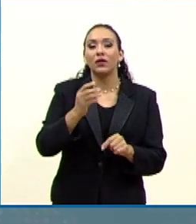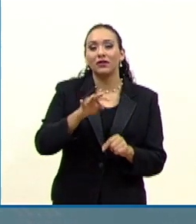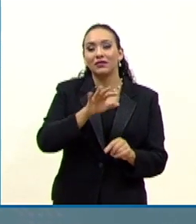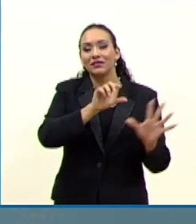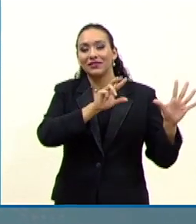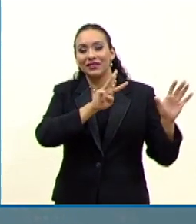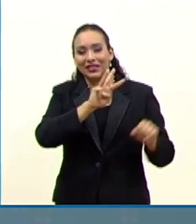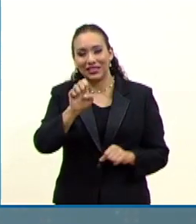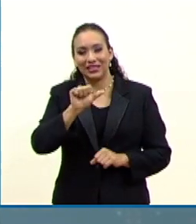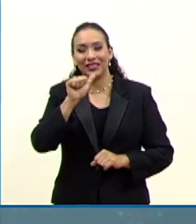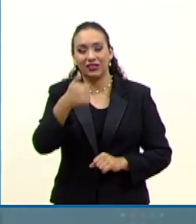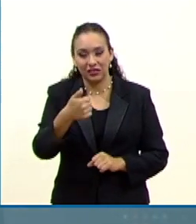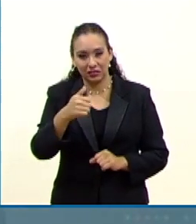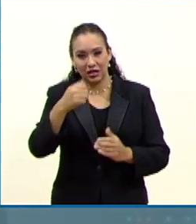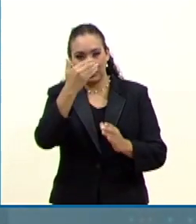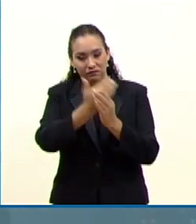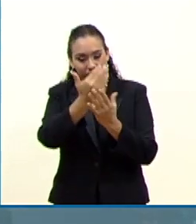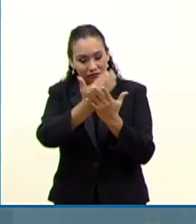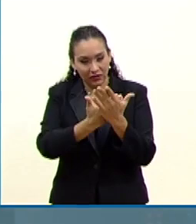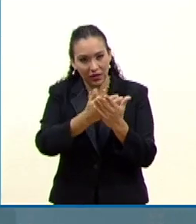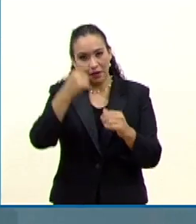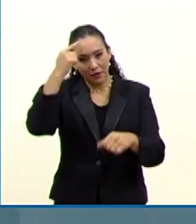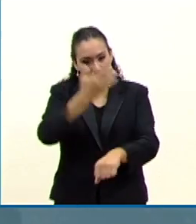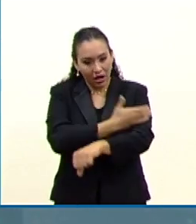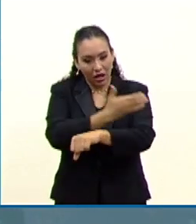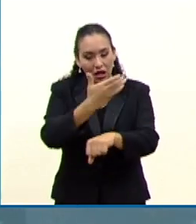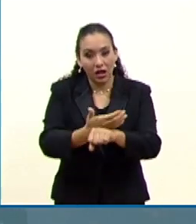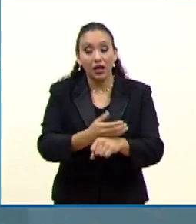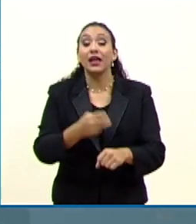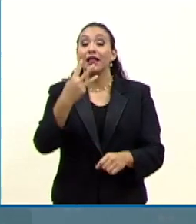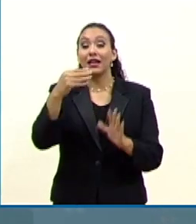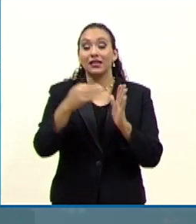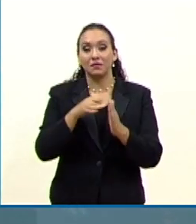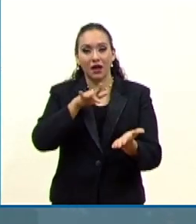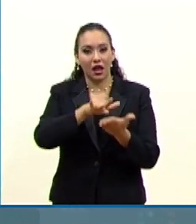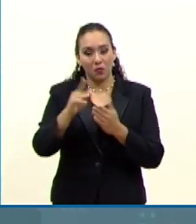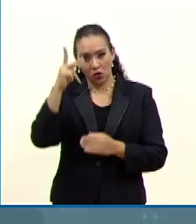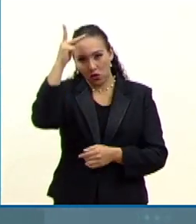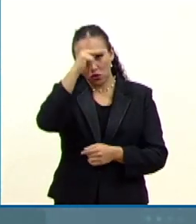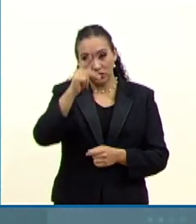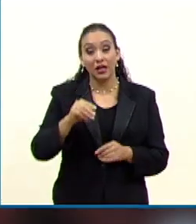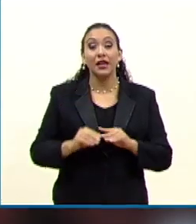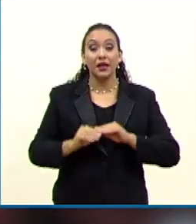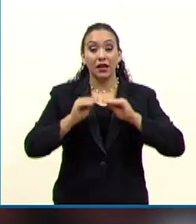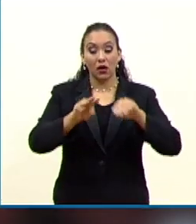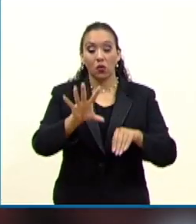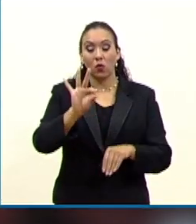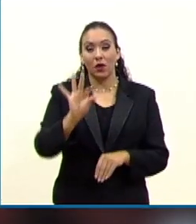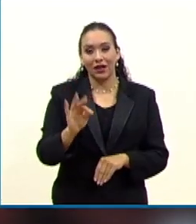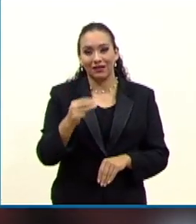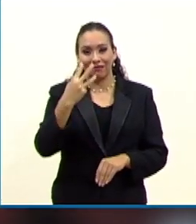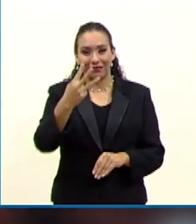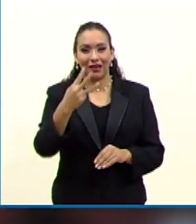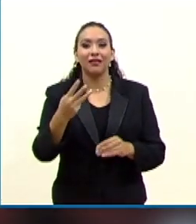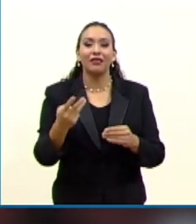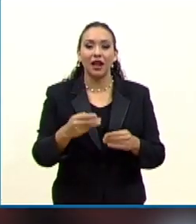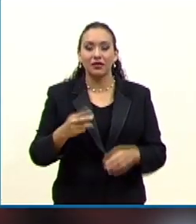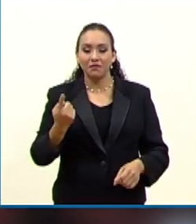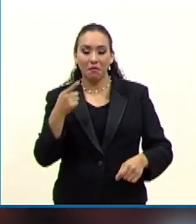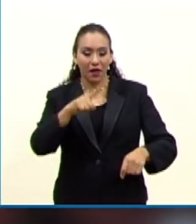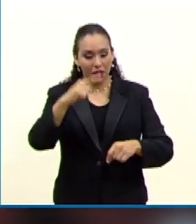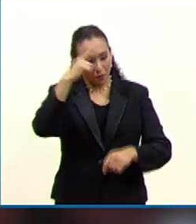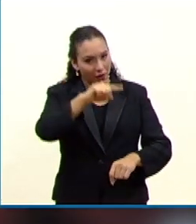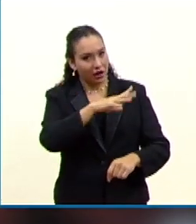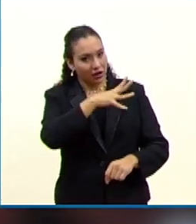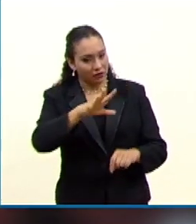de acompañamiento. Se brindaron 1.033 apoyos psicológicos y se dictaron 43 medidas de carácter general,